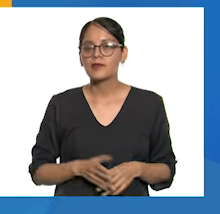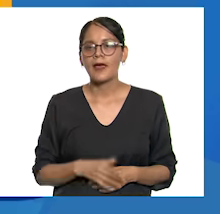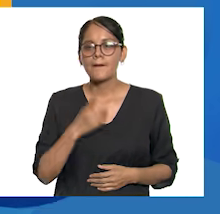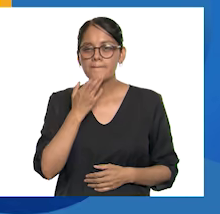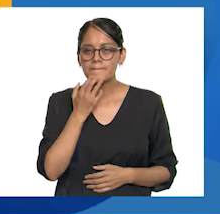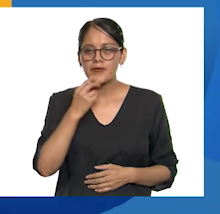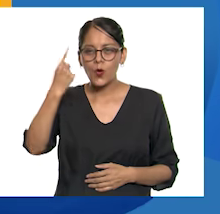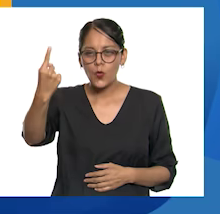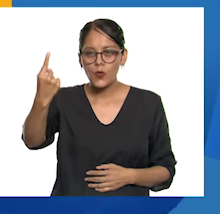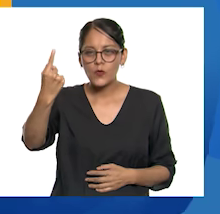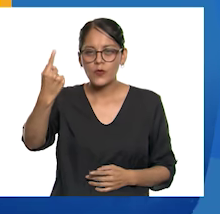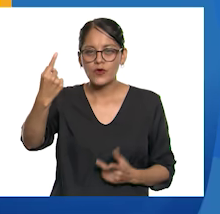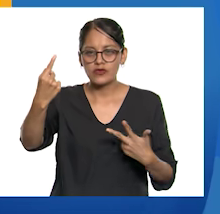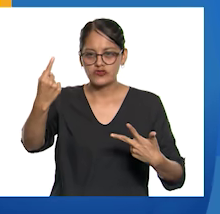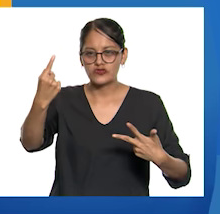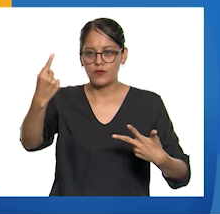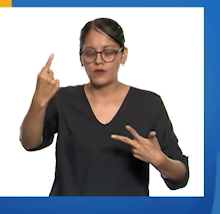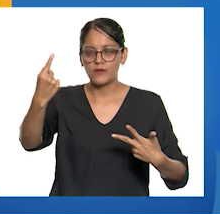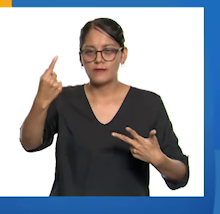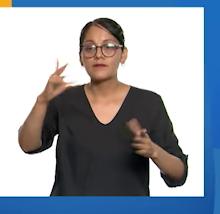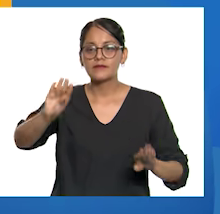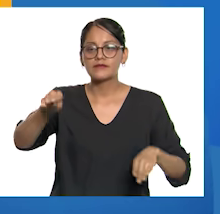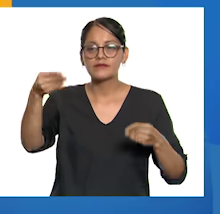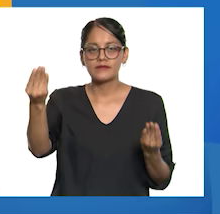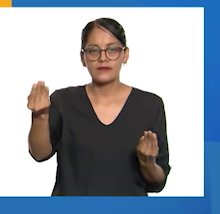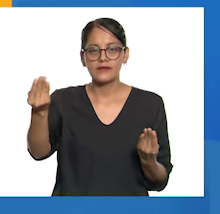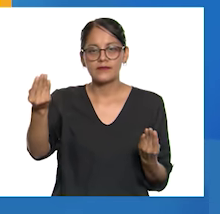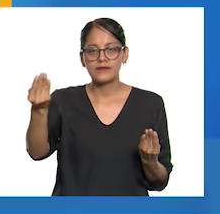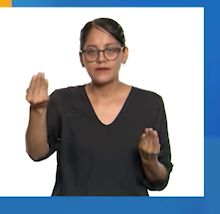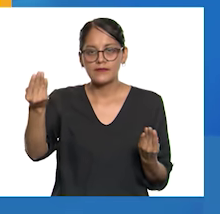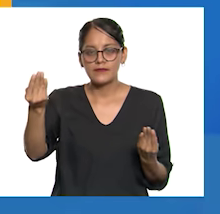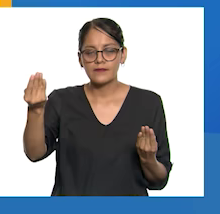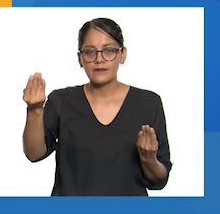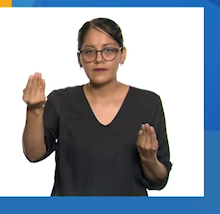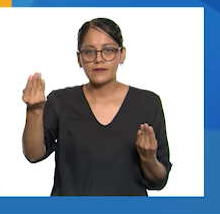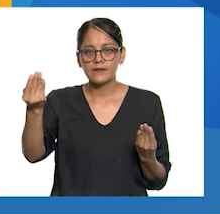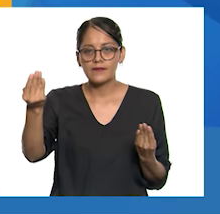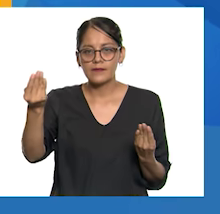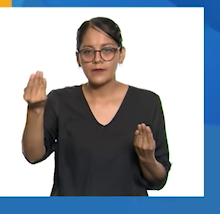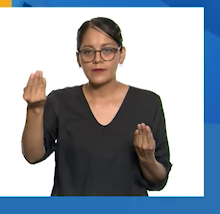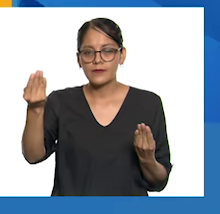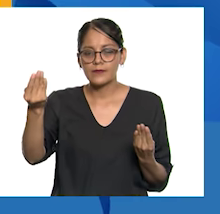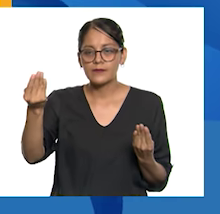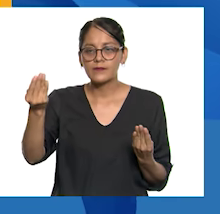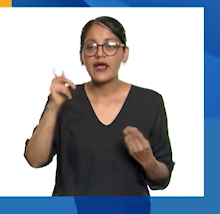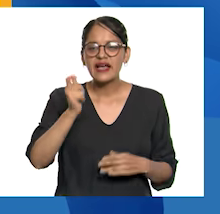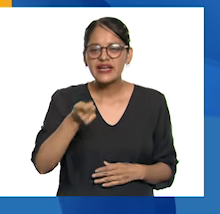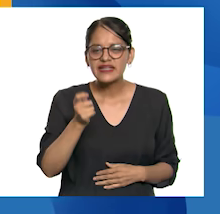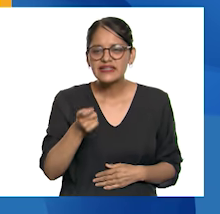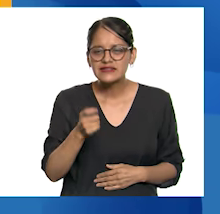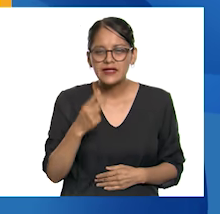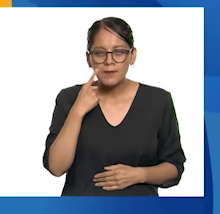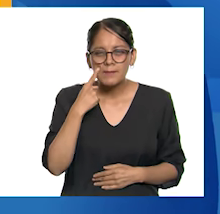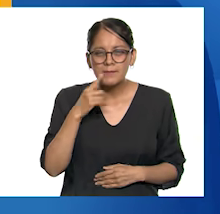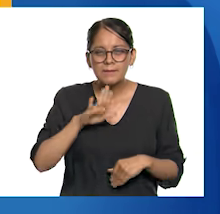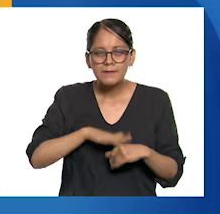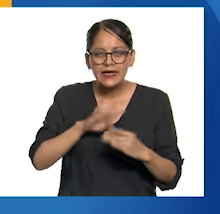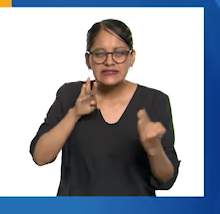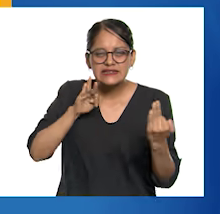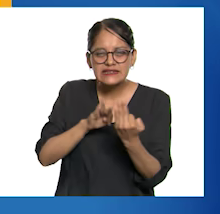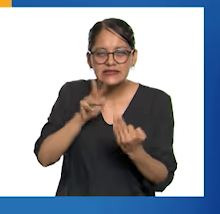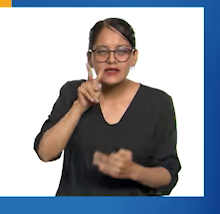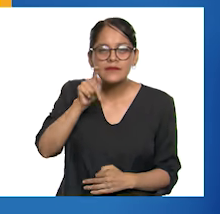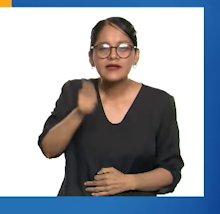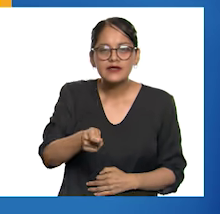La uno y la ocho. A ver, vamos a voltearlas. Ok, y vamos a verlas un poquito más de